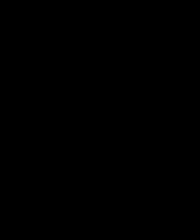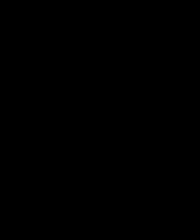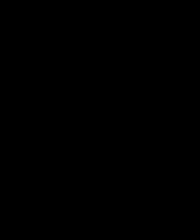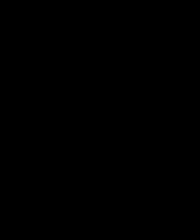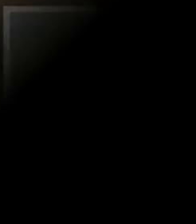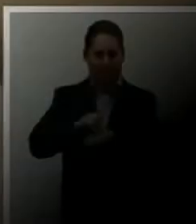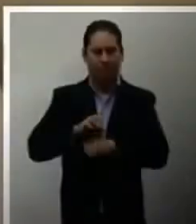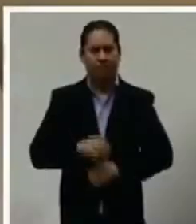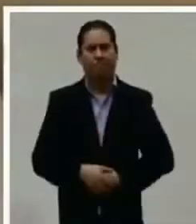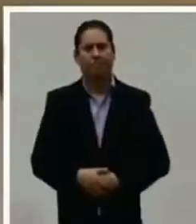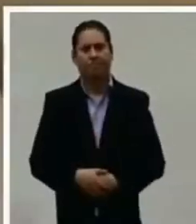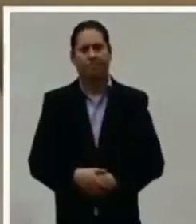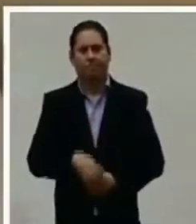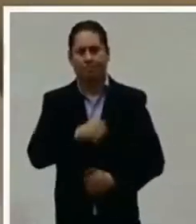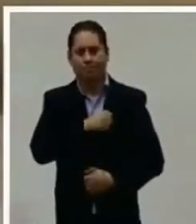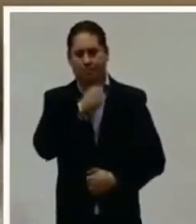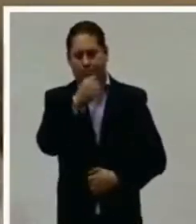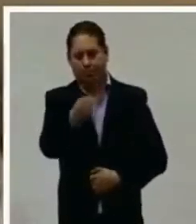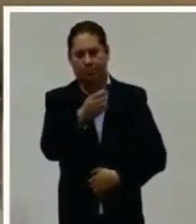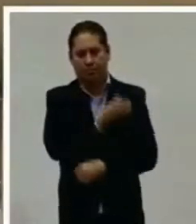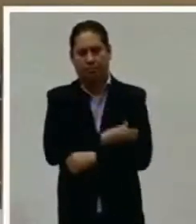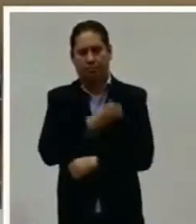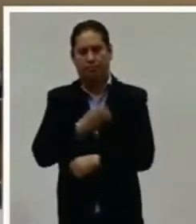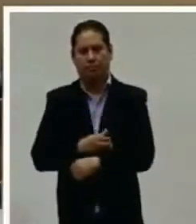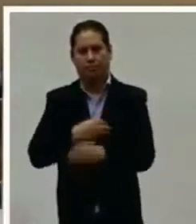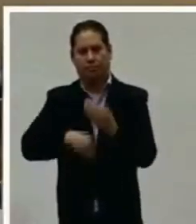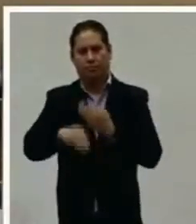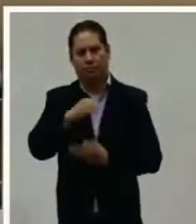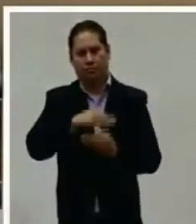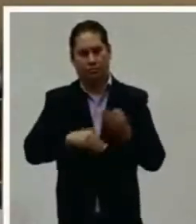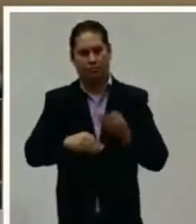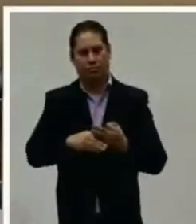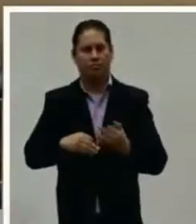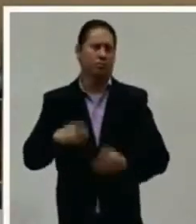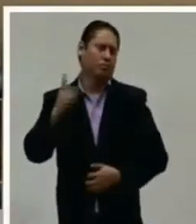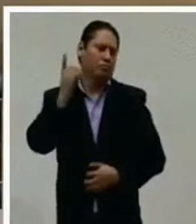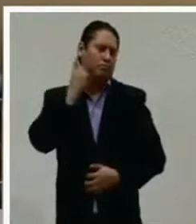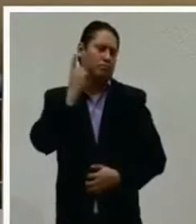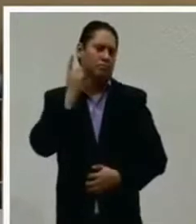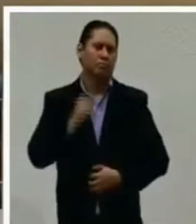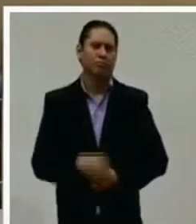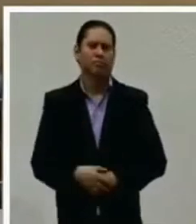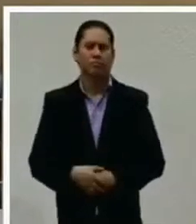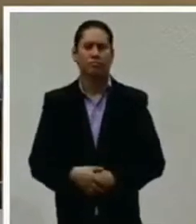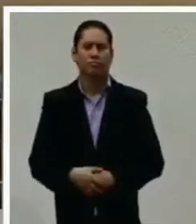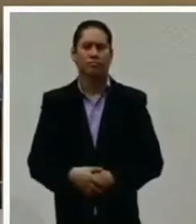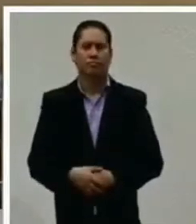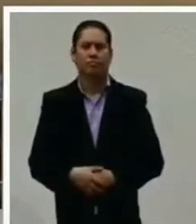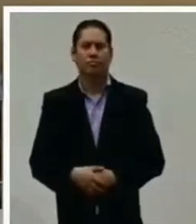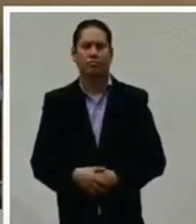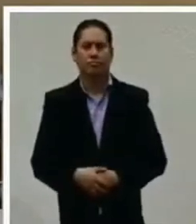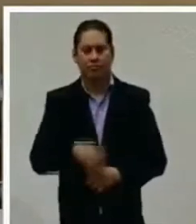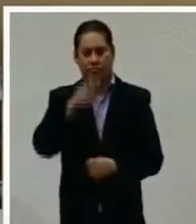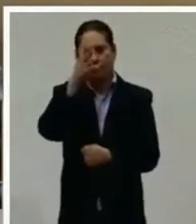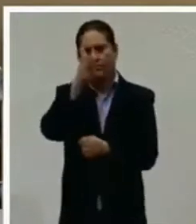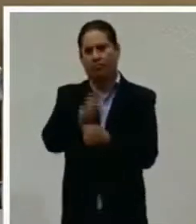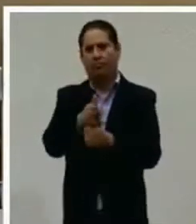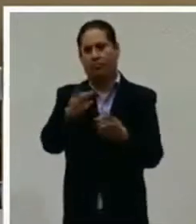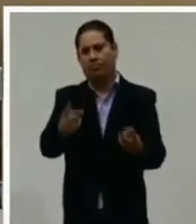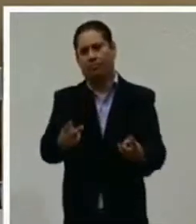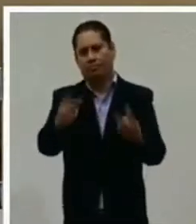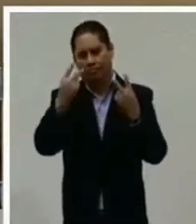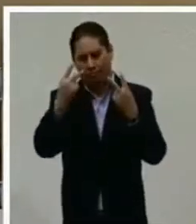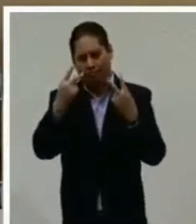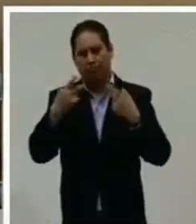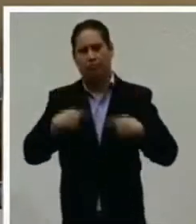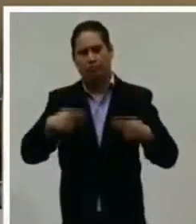Subenia, saludo con afecto a mis compañeras y compañeros legisladores, a los medios de comunicación